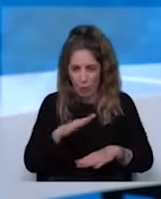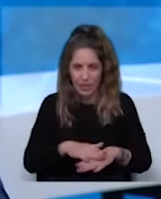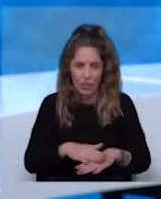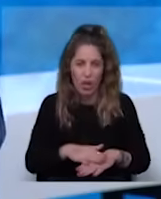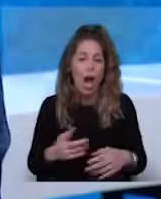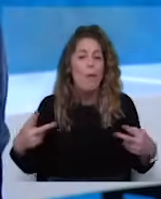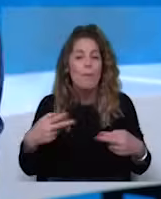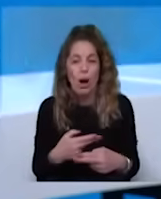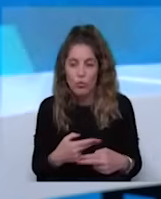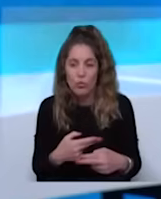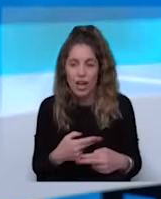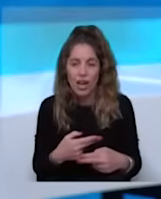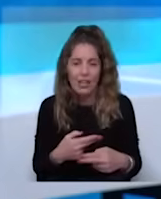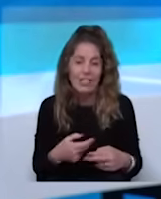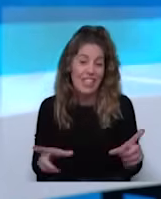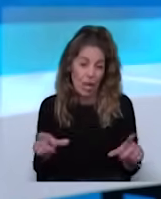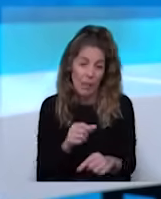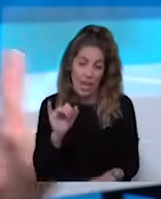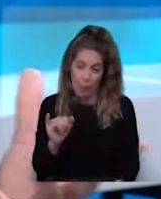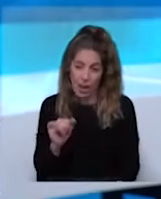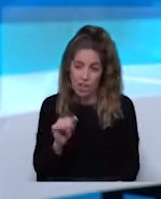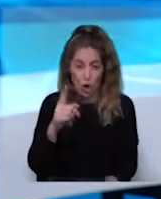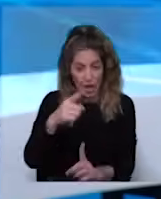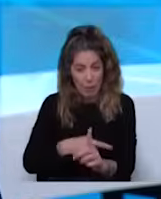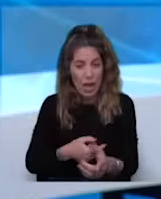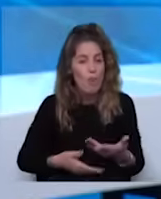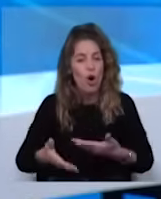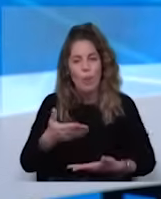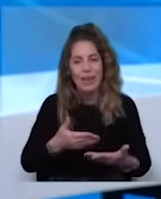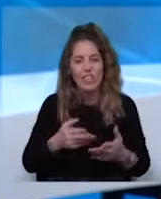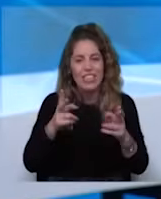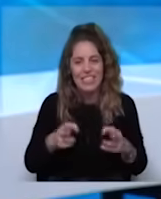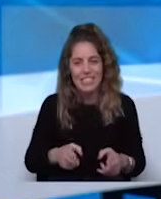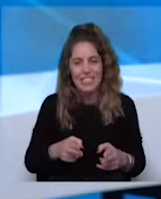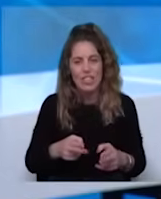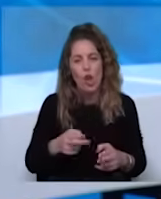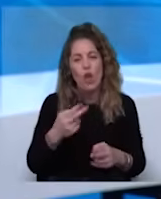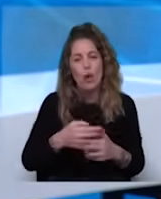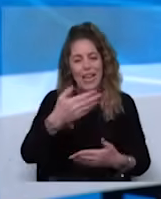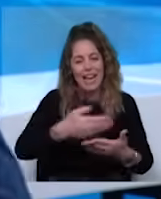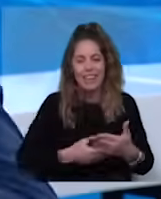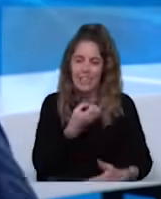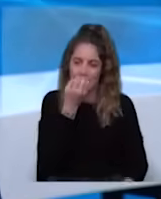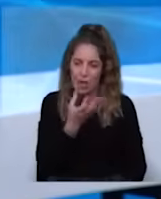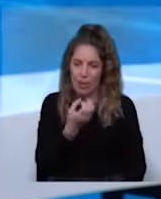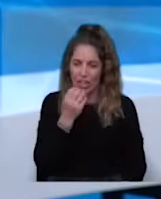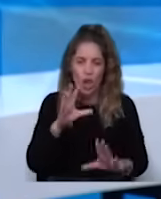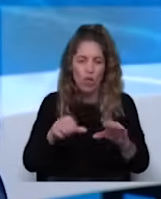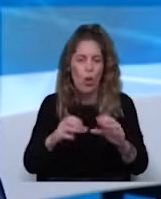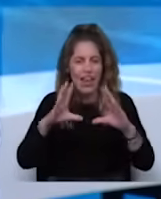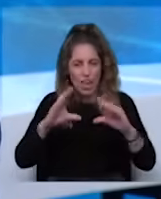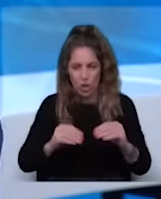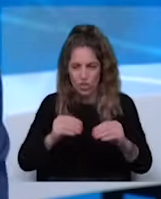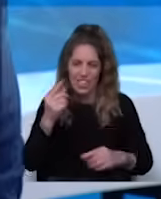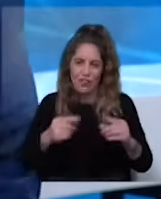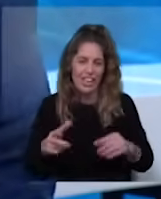vamos a ir a la pausa se nos va más ustedes saben durante todo este mes hemos compartido este ciclo llamado cartas y Margaritas en el que todas las noches con